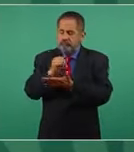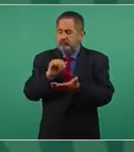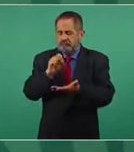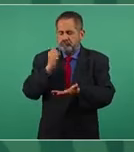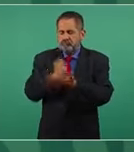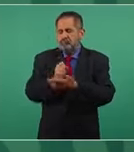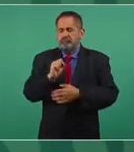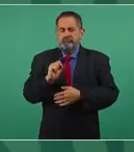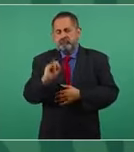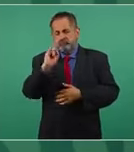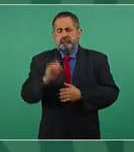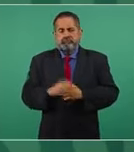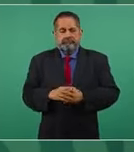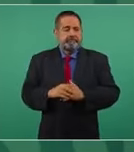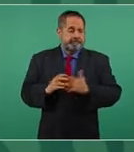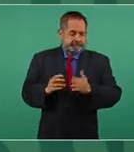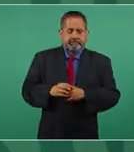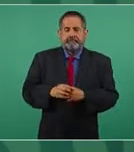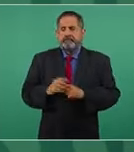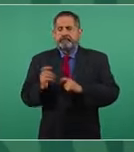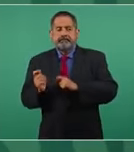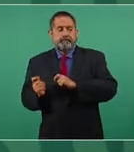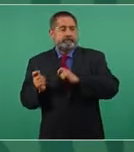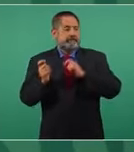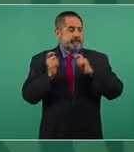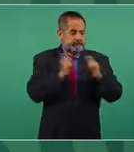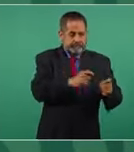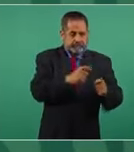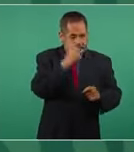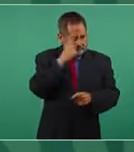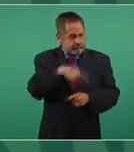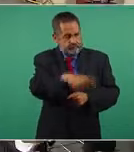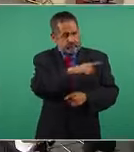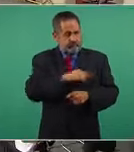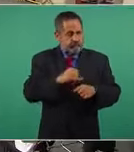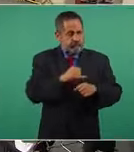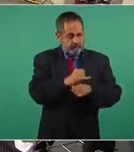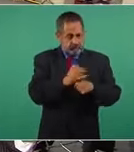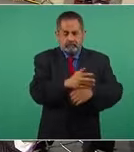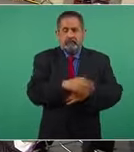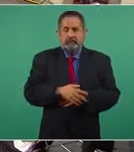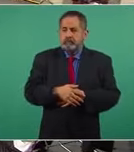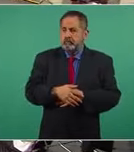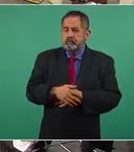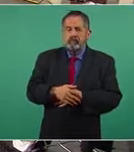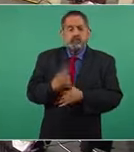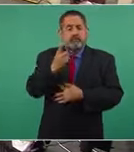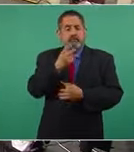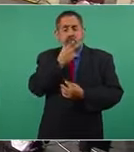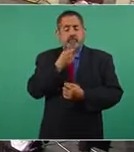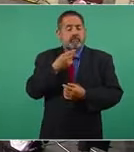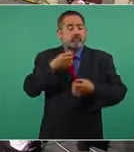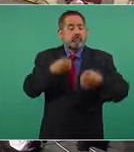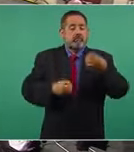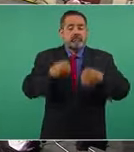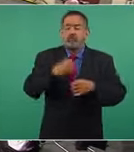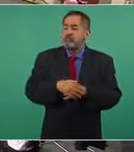que las autoridades competentes hagan su trabajo y de repente el juez